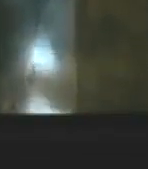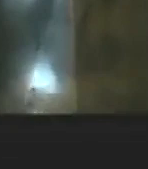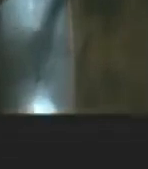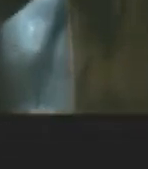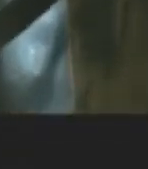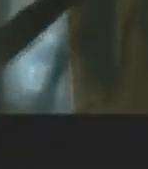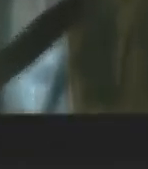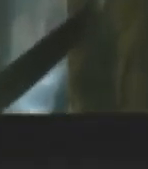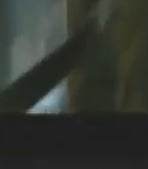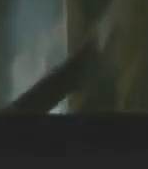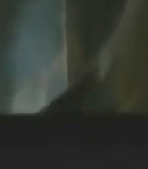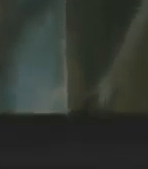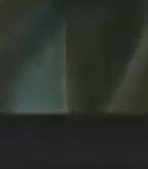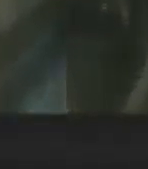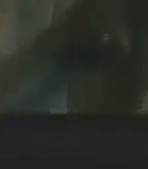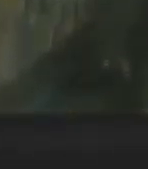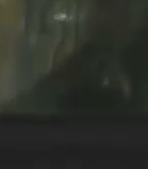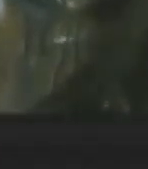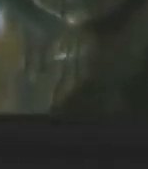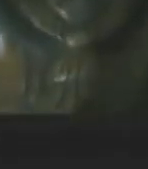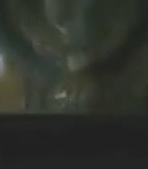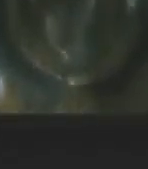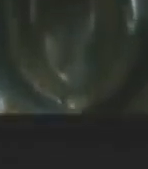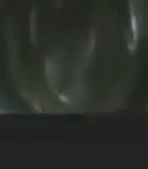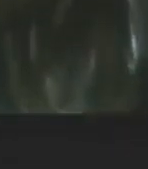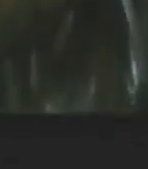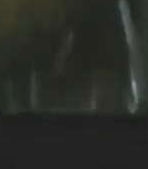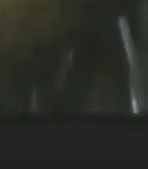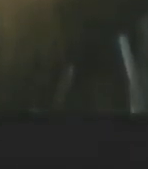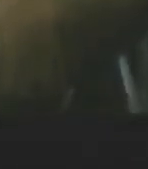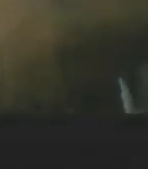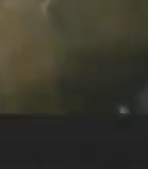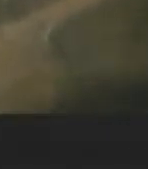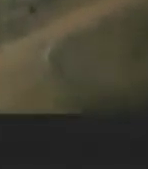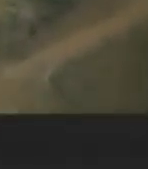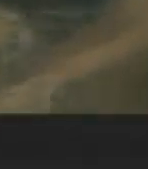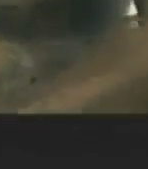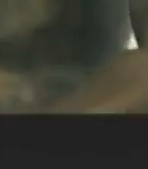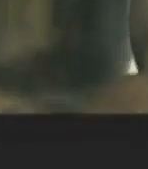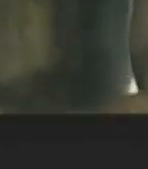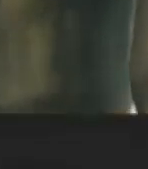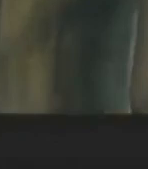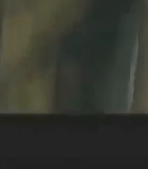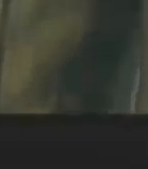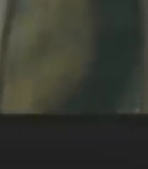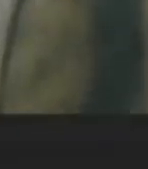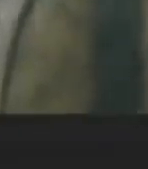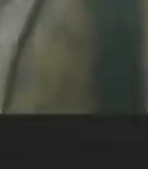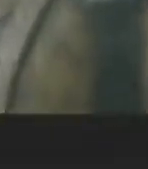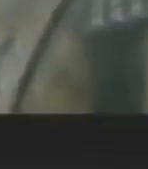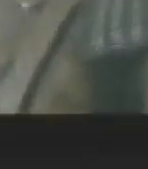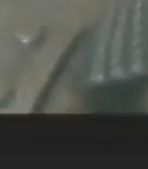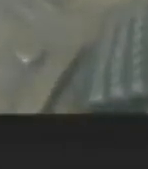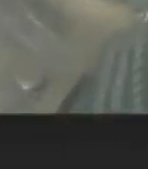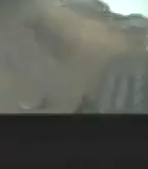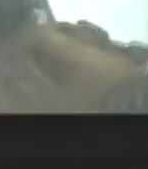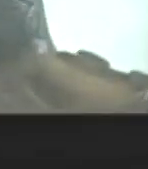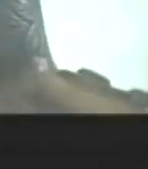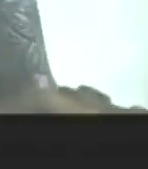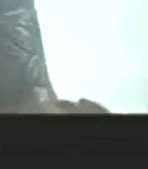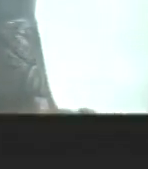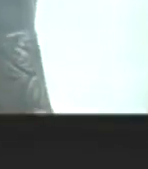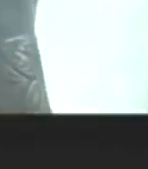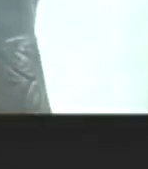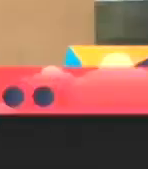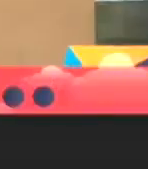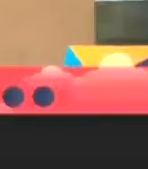glorificación del héroe de todo Perú. Y Bolívar está pensando, mientras tanto, es qué está pasando en el Río de la Plata